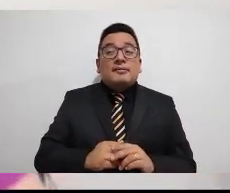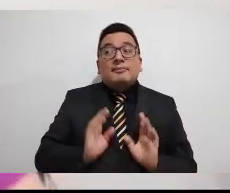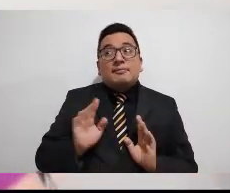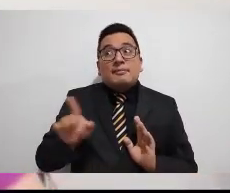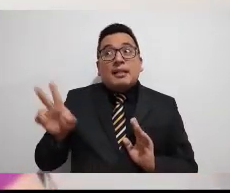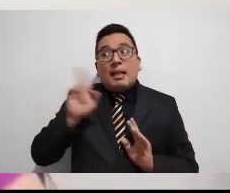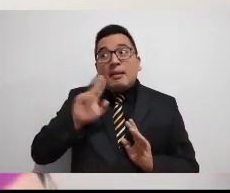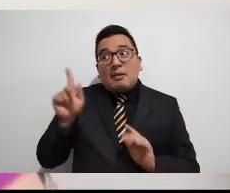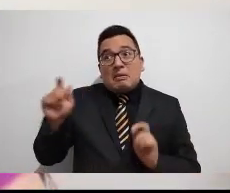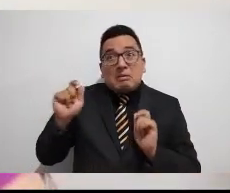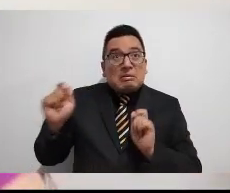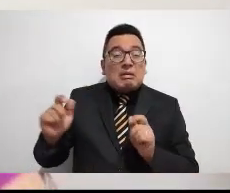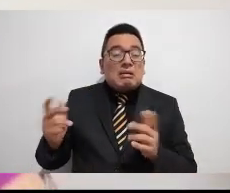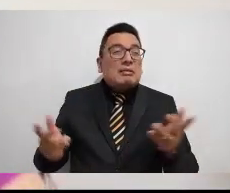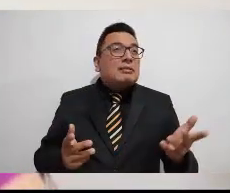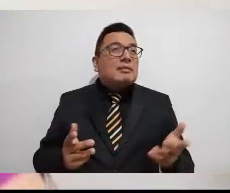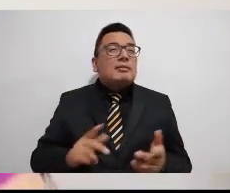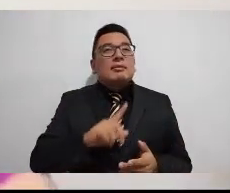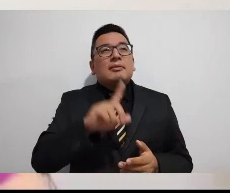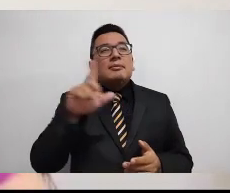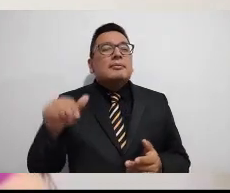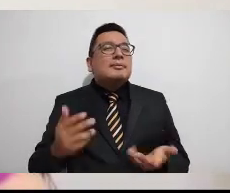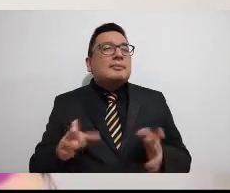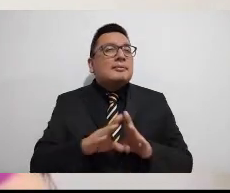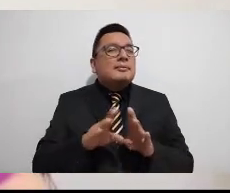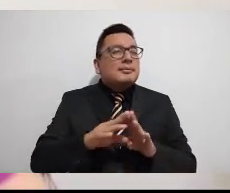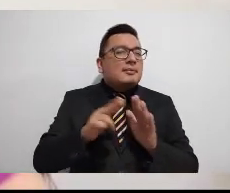ámbito de competencia. Entonces, ¿qué hacemos? Medidas